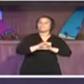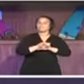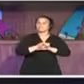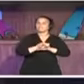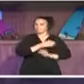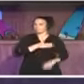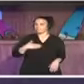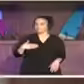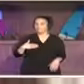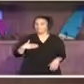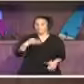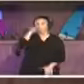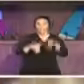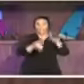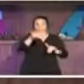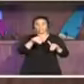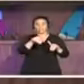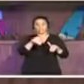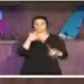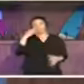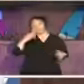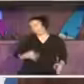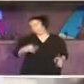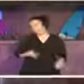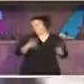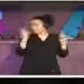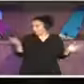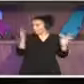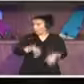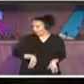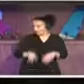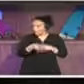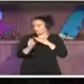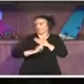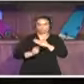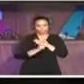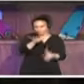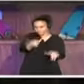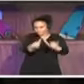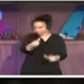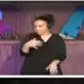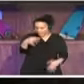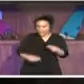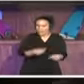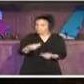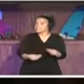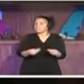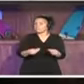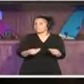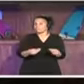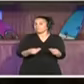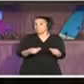Las mal llamadas elecciones, otro toco verdadero. Tu